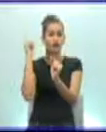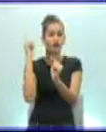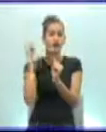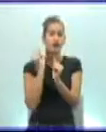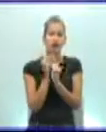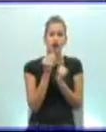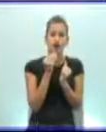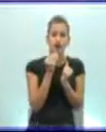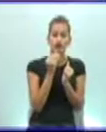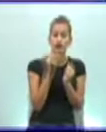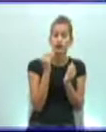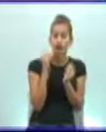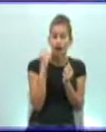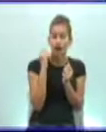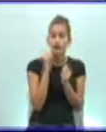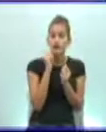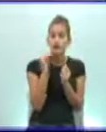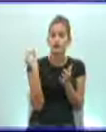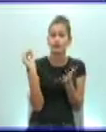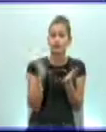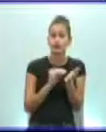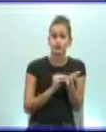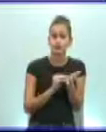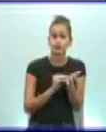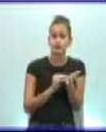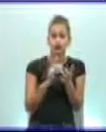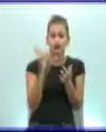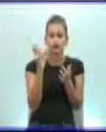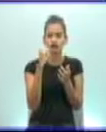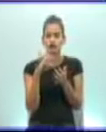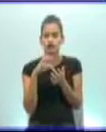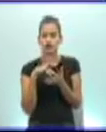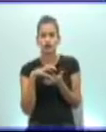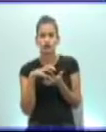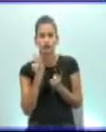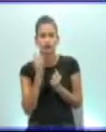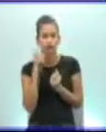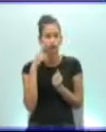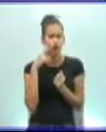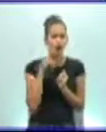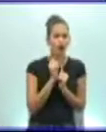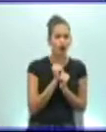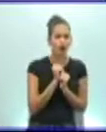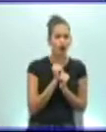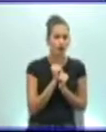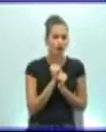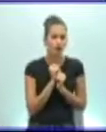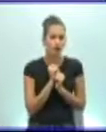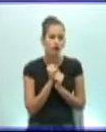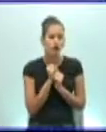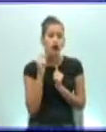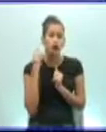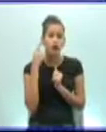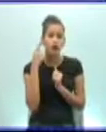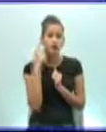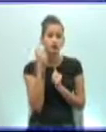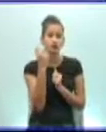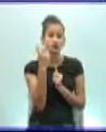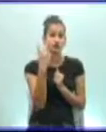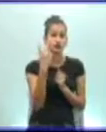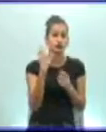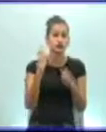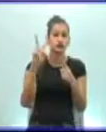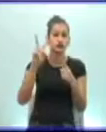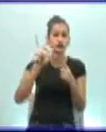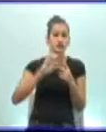estoy colocando la página web, tiene que ver con QEduca, por supuesto, dos videoclases que aparecen ahí de versiones